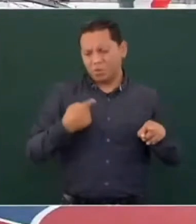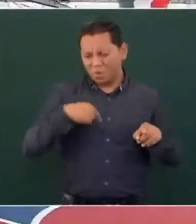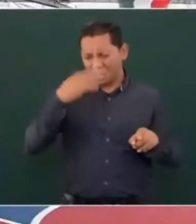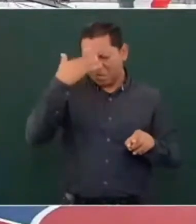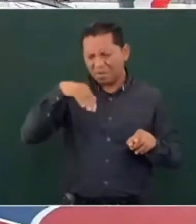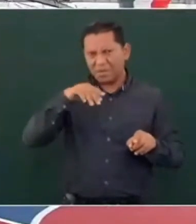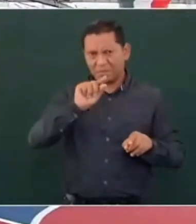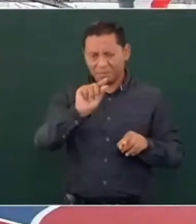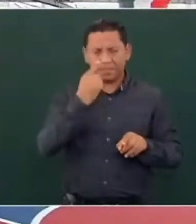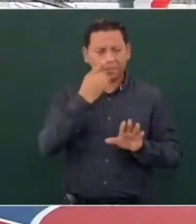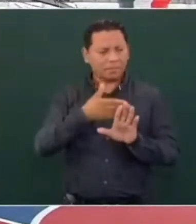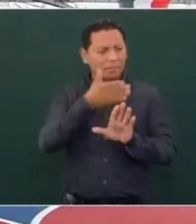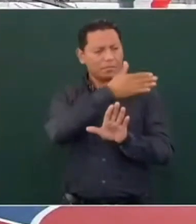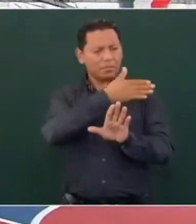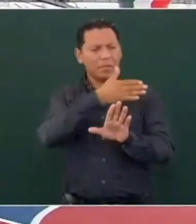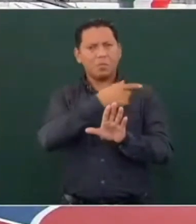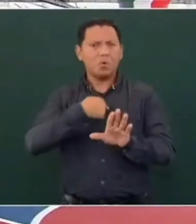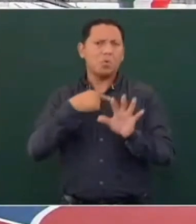poco hablaba